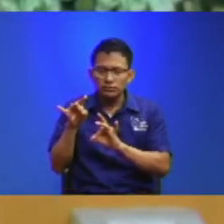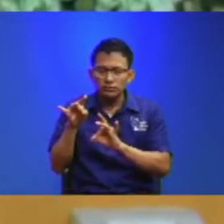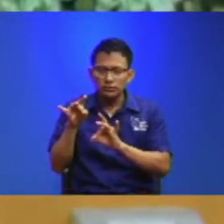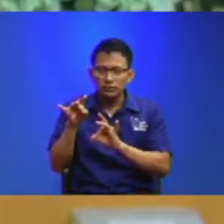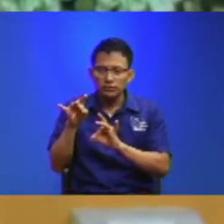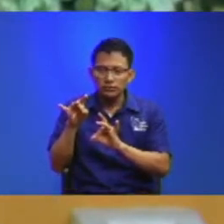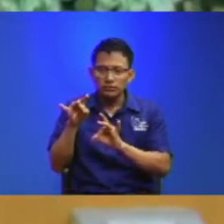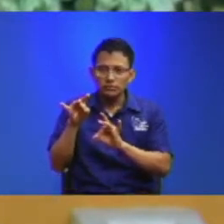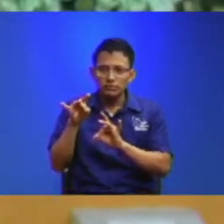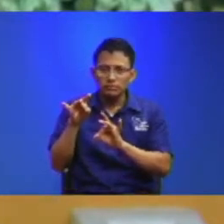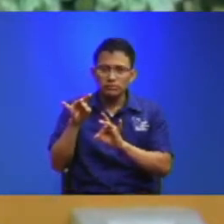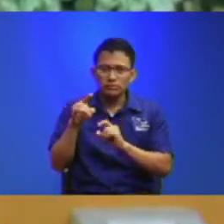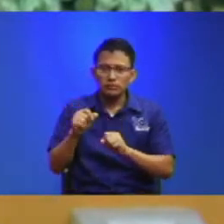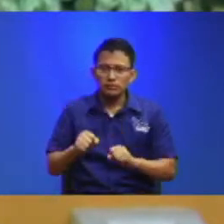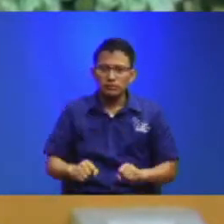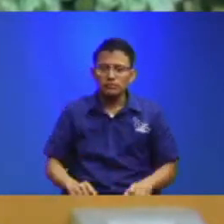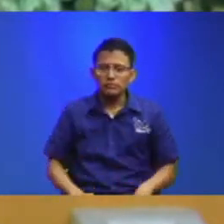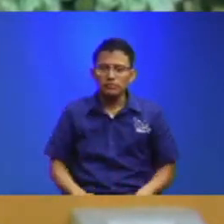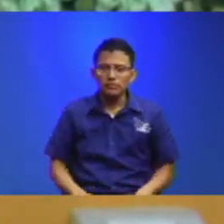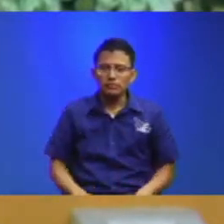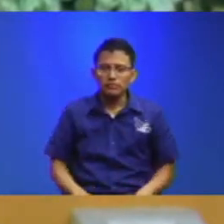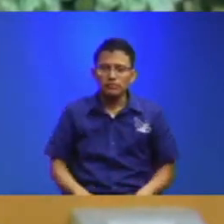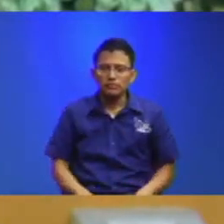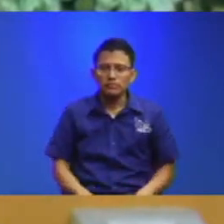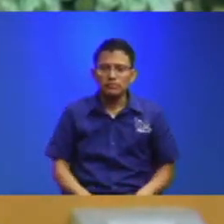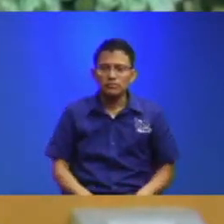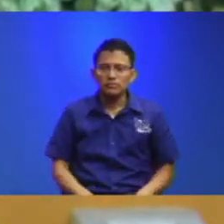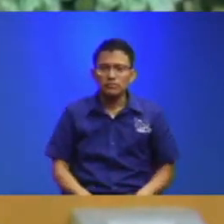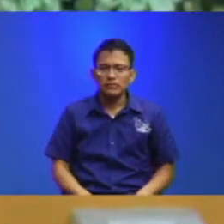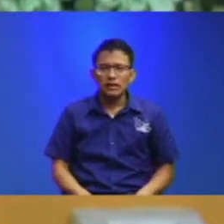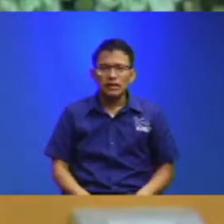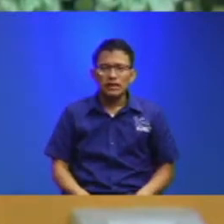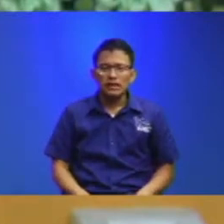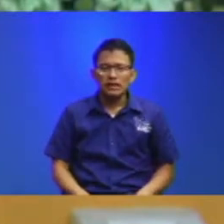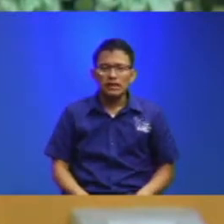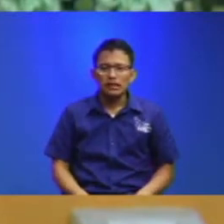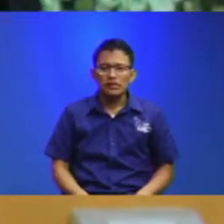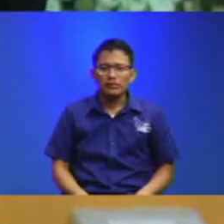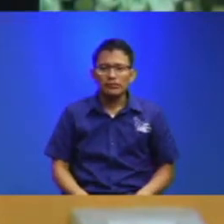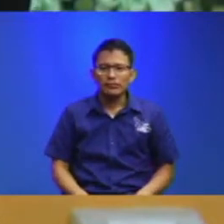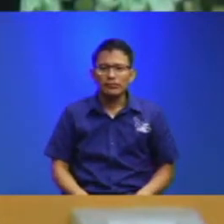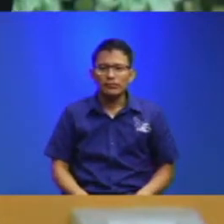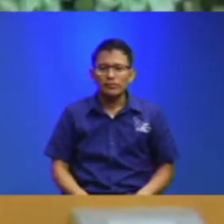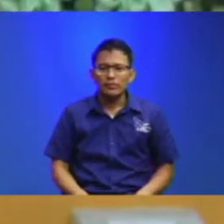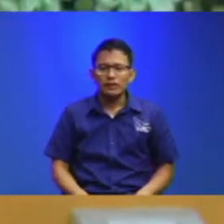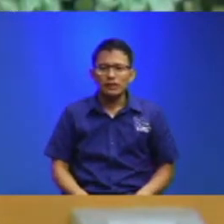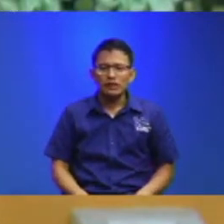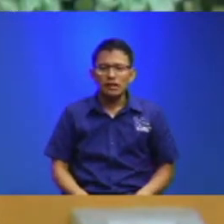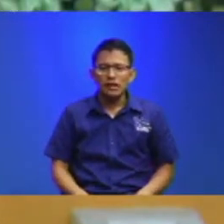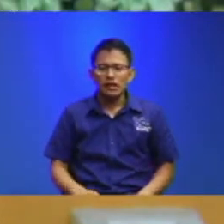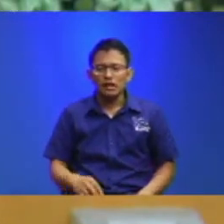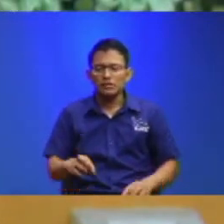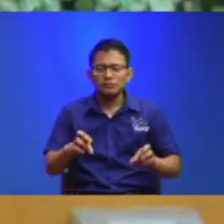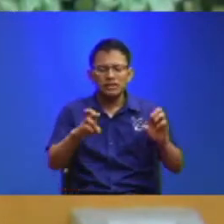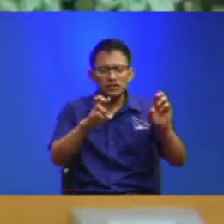¿cómo se llama? Redes fake, ¿verdad? Falsas. Y entonces ponen tantos